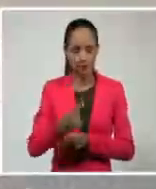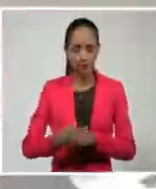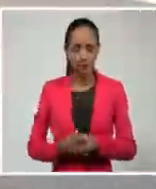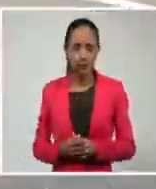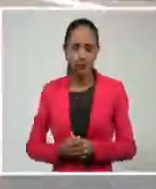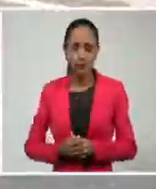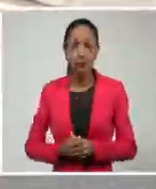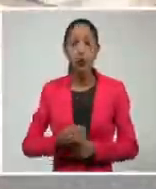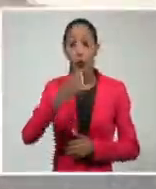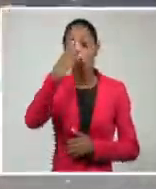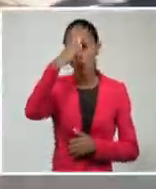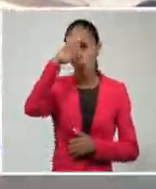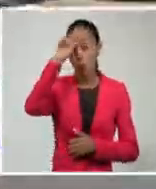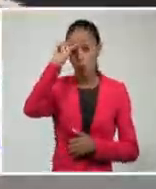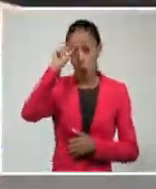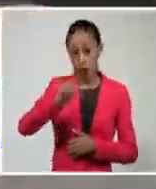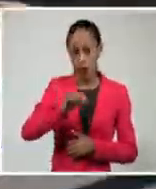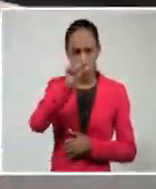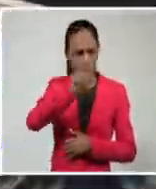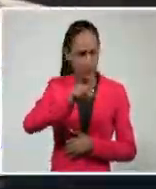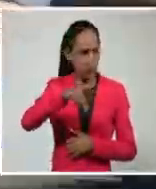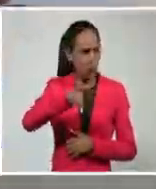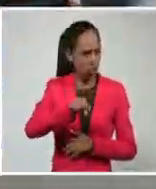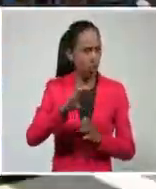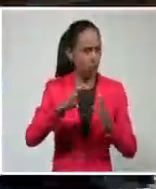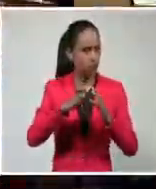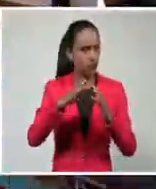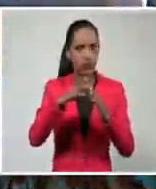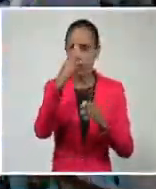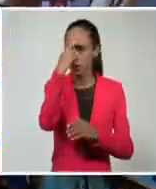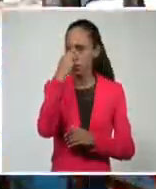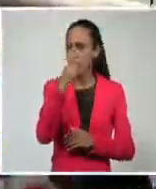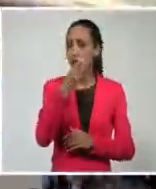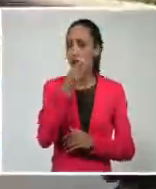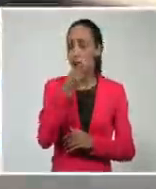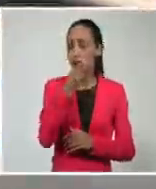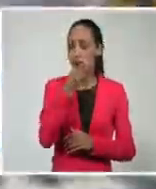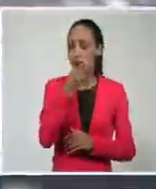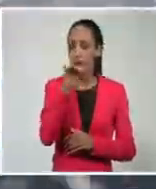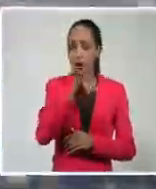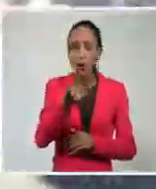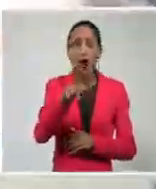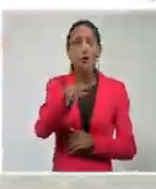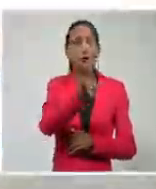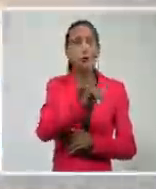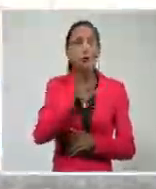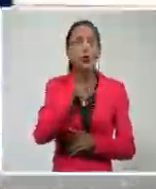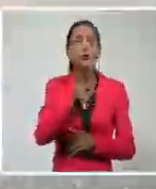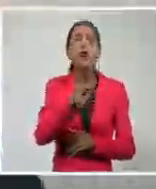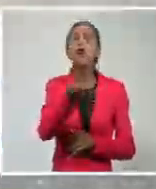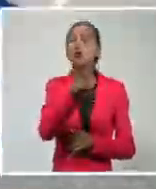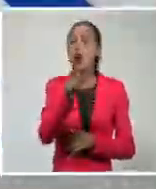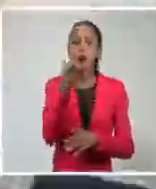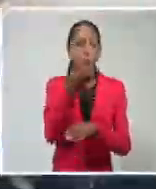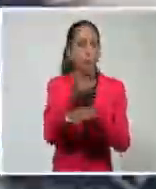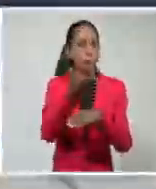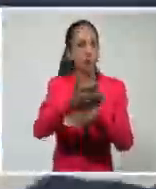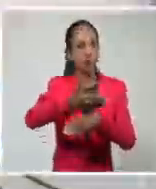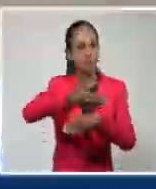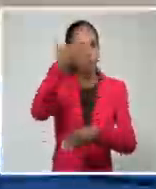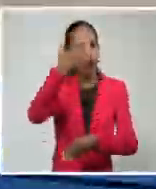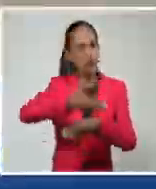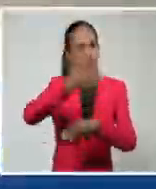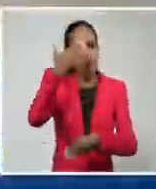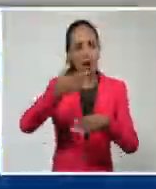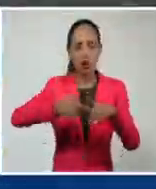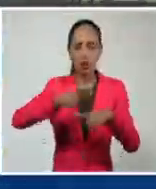Cubanos y residentes en República Dominicana acompañados de nativos de aquí unieron sus voces una vez más para rechazar el bloqueo estadounidense